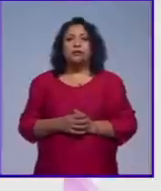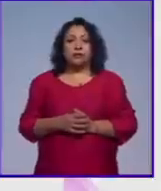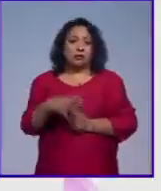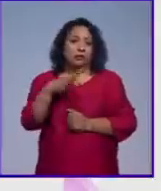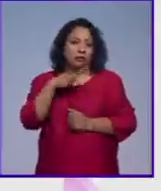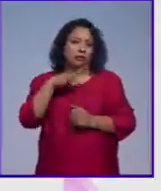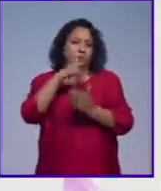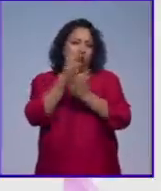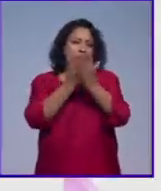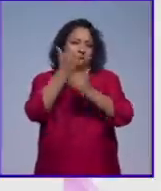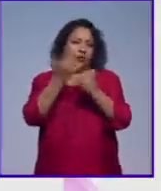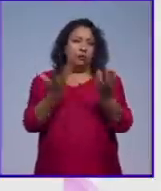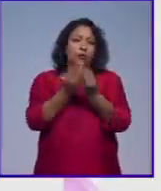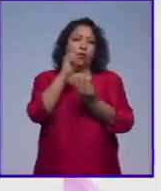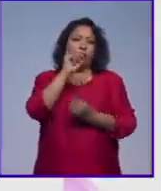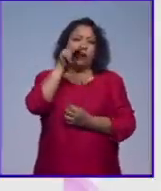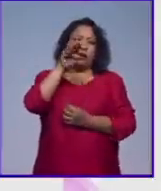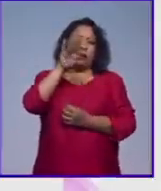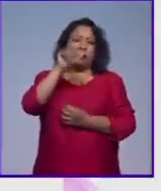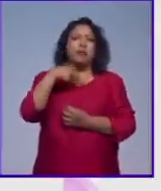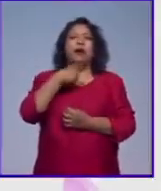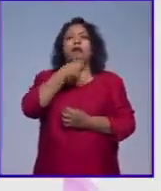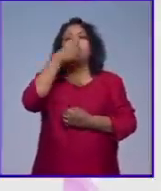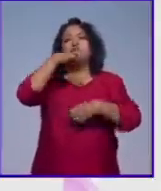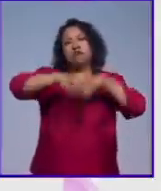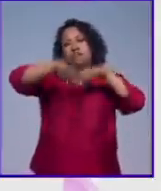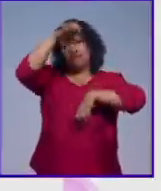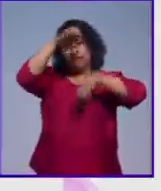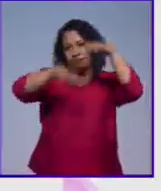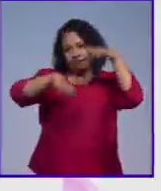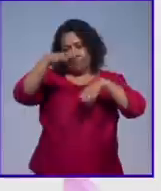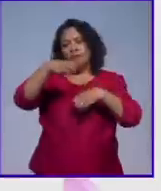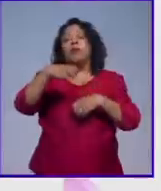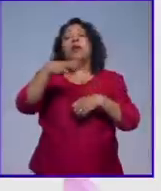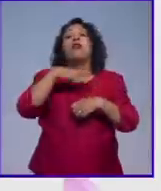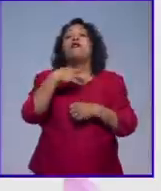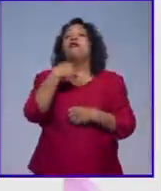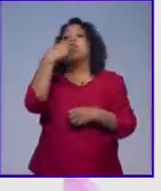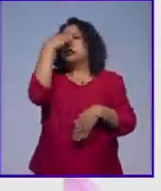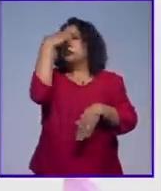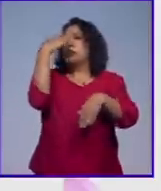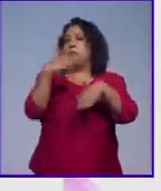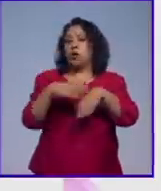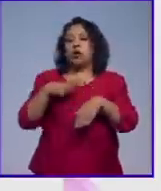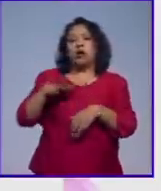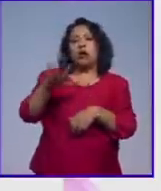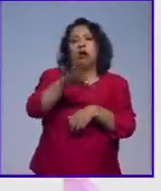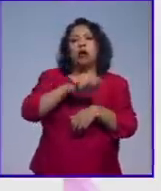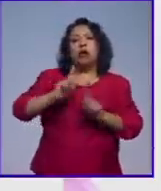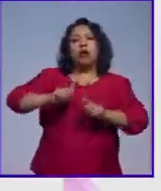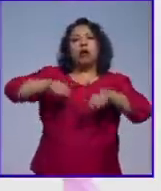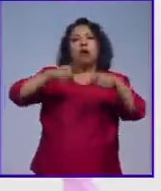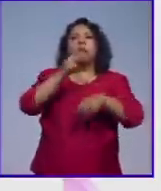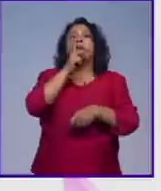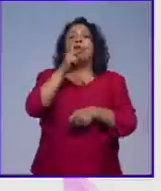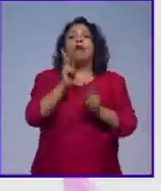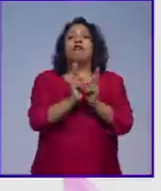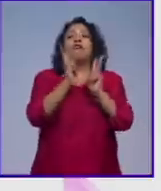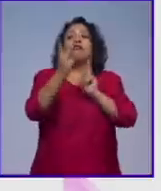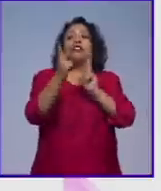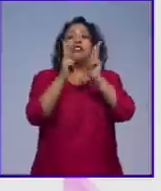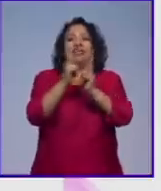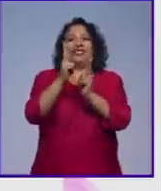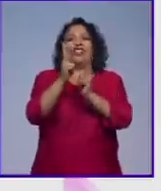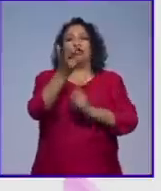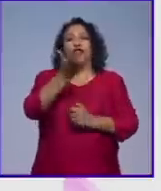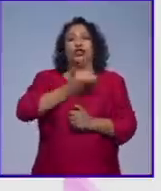Tenemos unos proyectos con el IMBA de adultos mayores, de La Voz de la Memoria, El Barrio Toma la Palabra, con vecinos del Centro Histórico